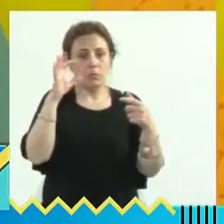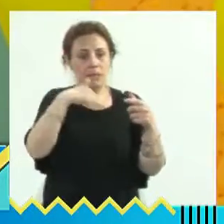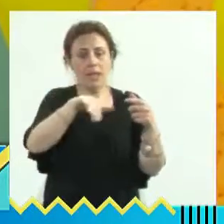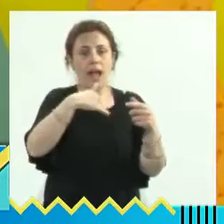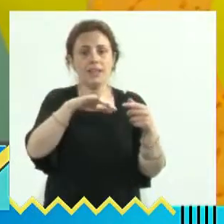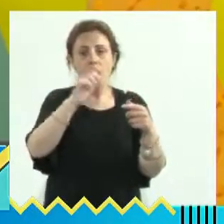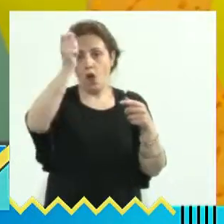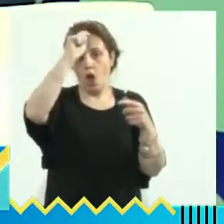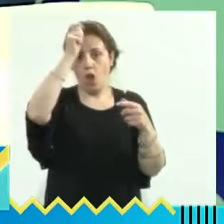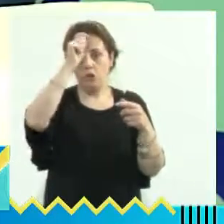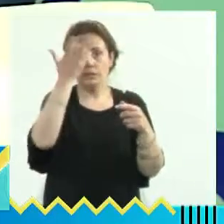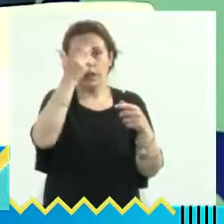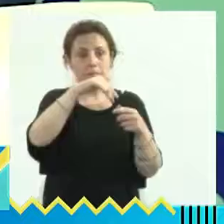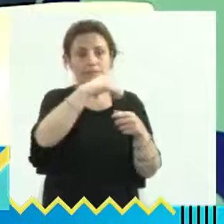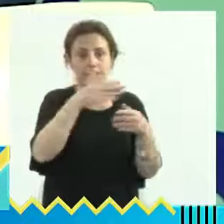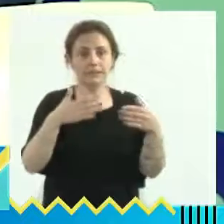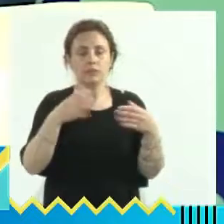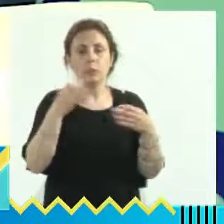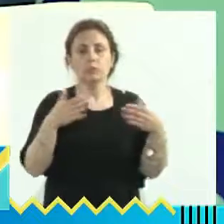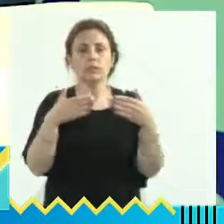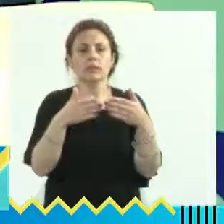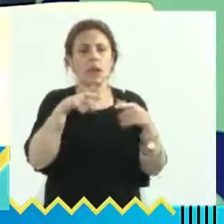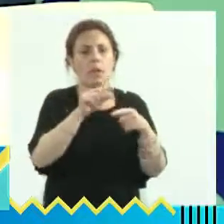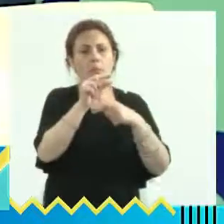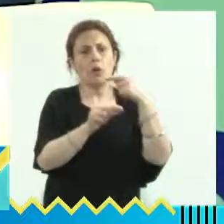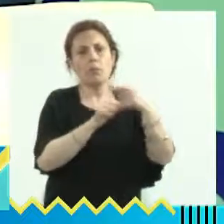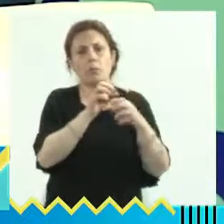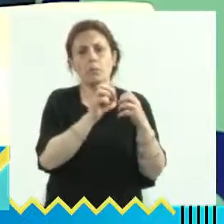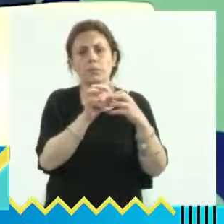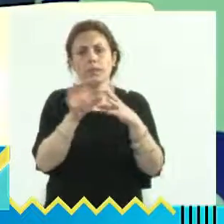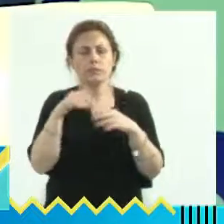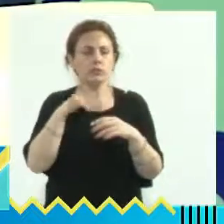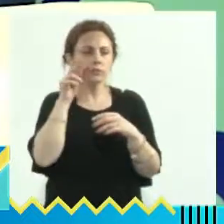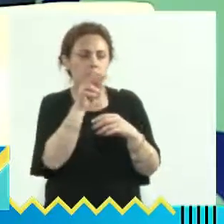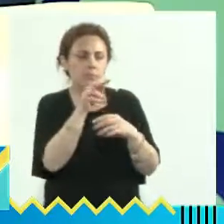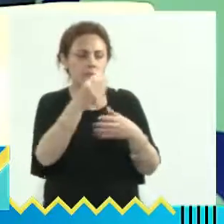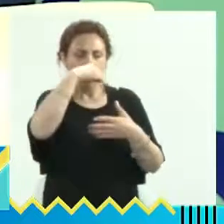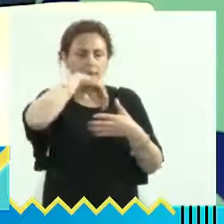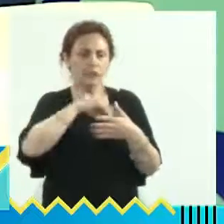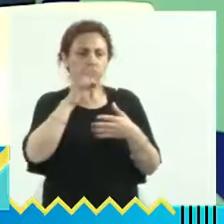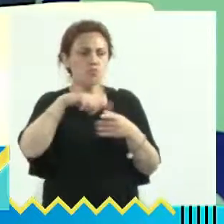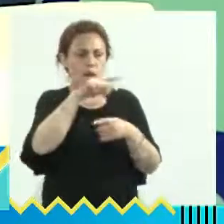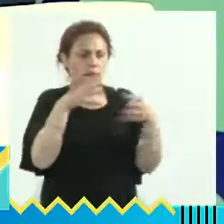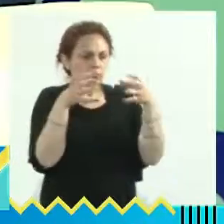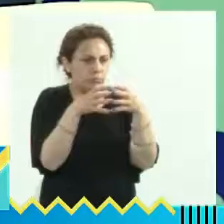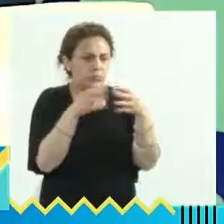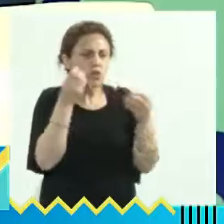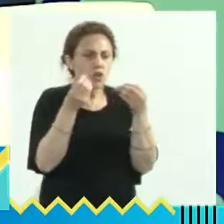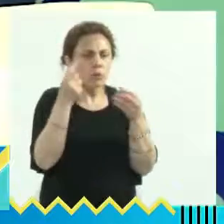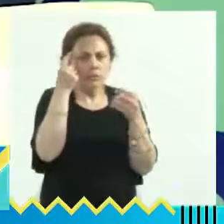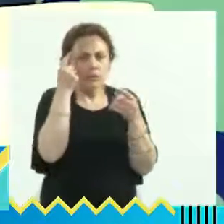San Martín. Eso quiere decir que hay cuestiones muy fuertes, muy adentro de todas nosotras, que hacen que